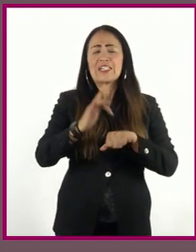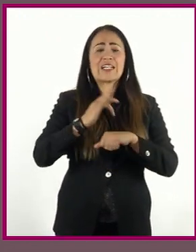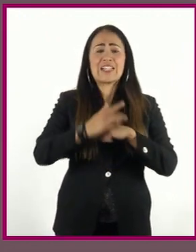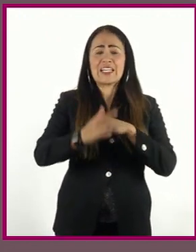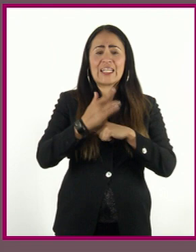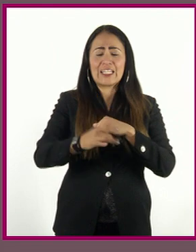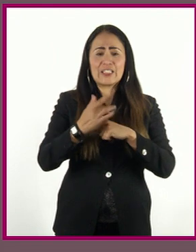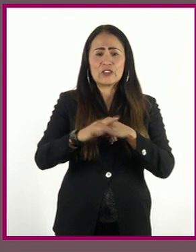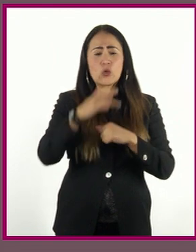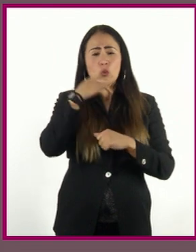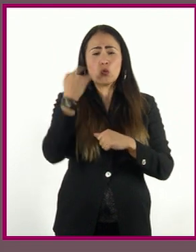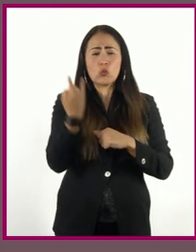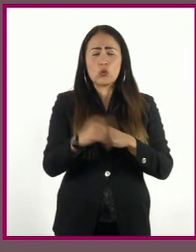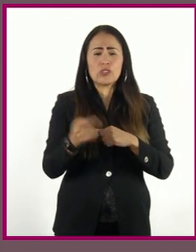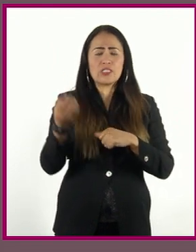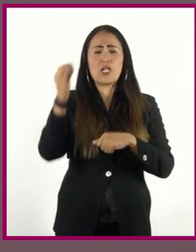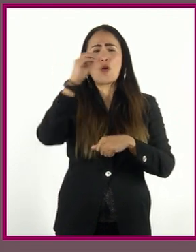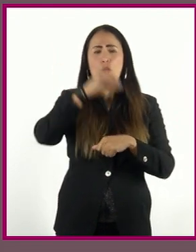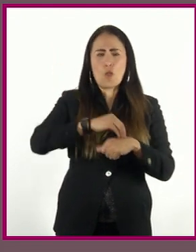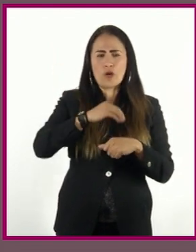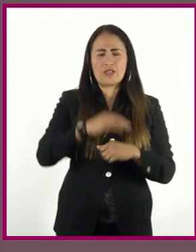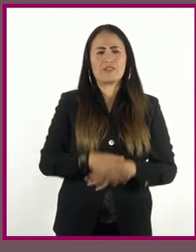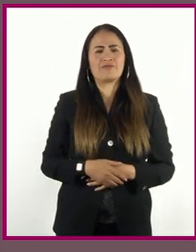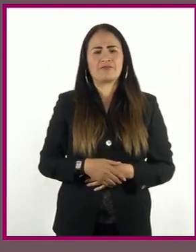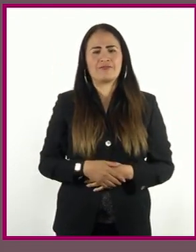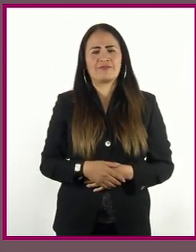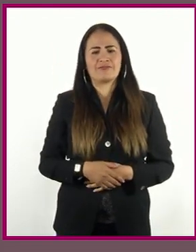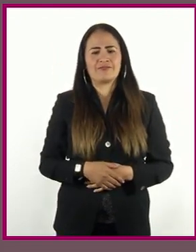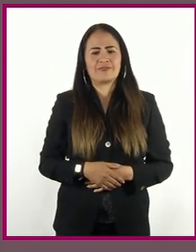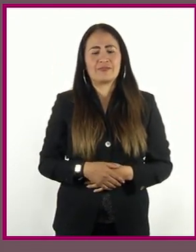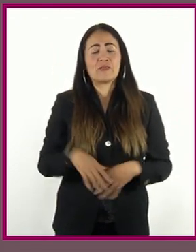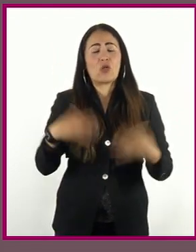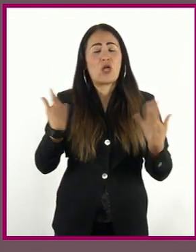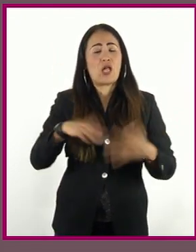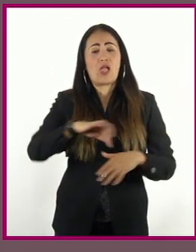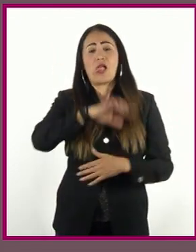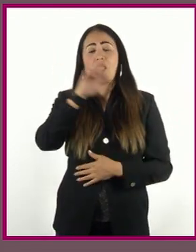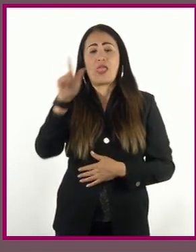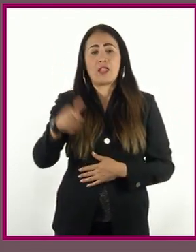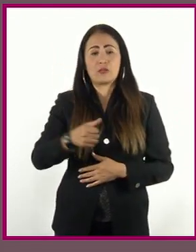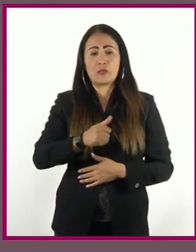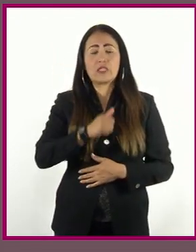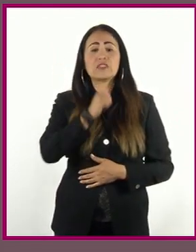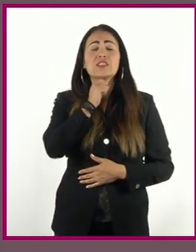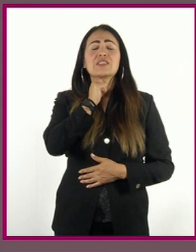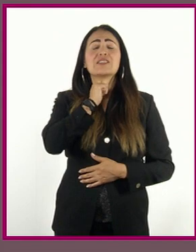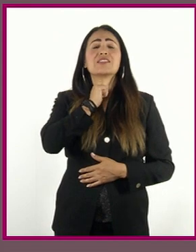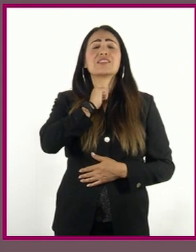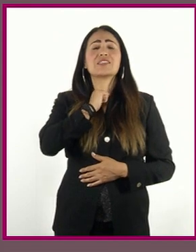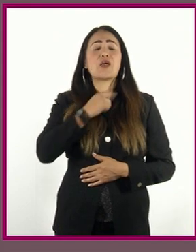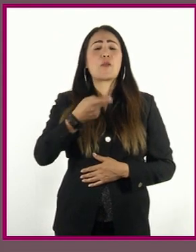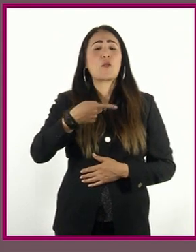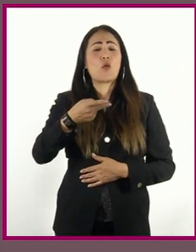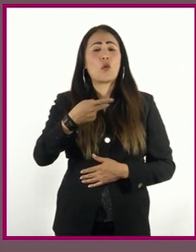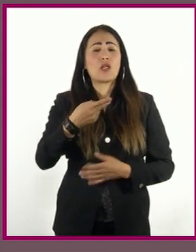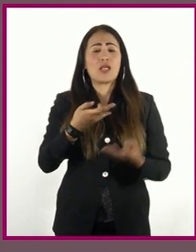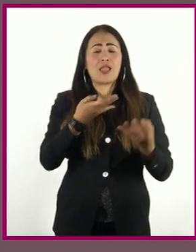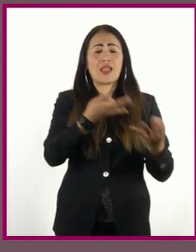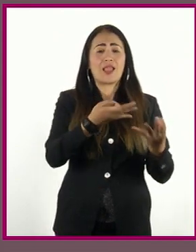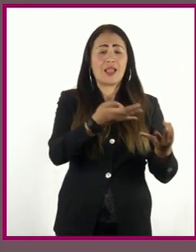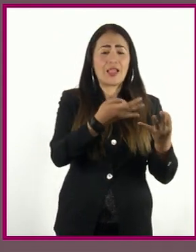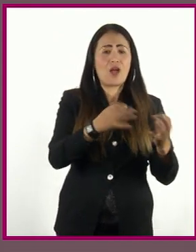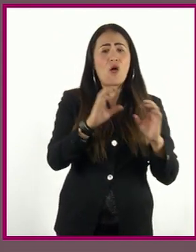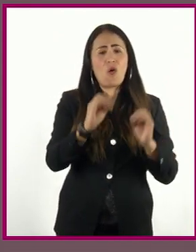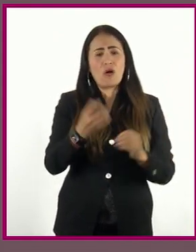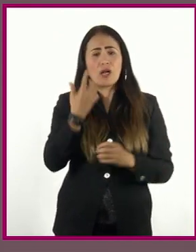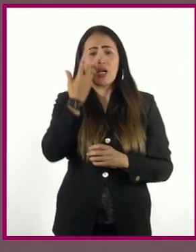exceso que no es difícil inculque una sed tal, sed de pulque, o sed de